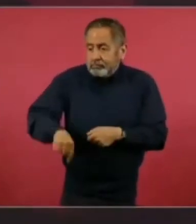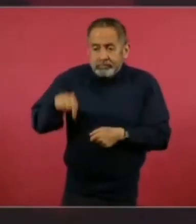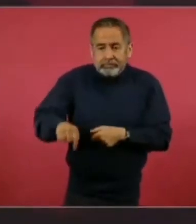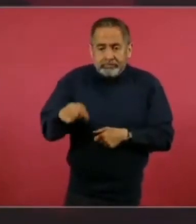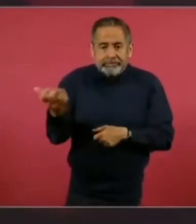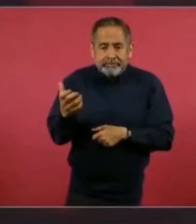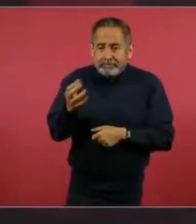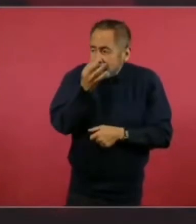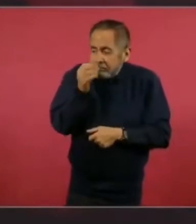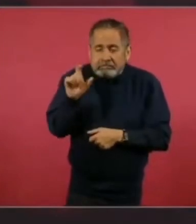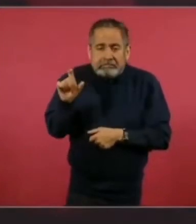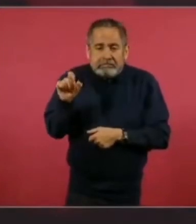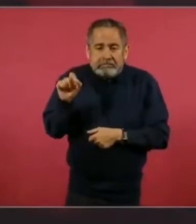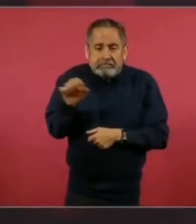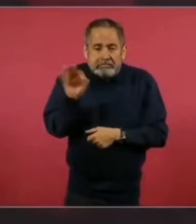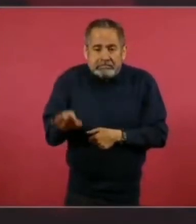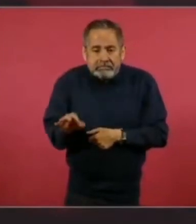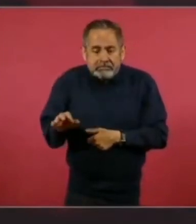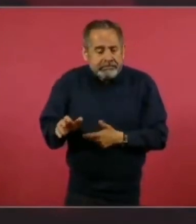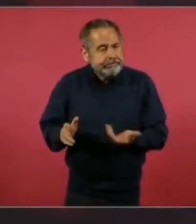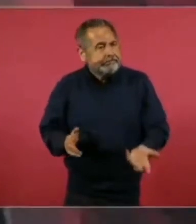Cuando la crisis por el huachicol,